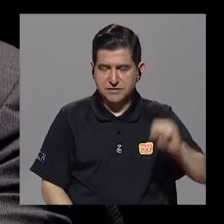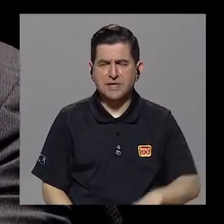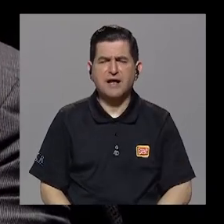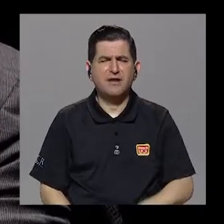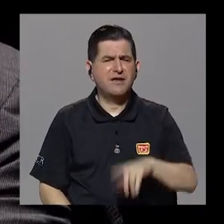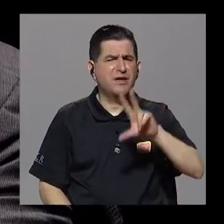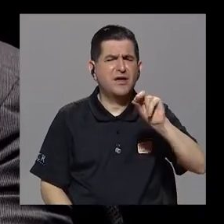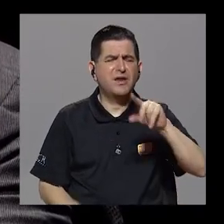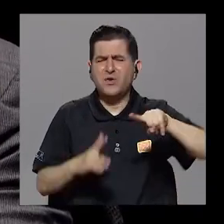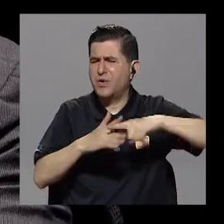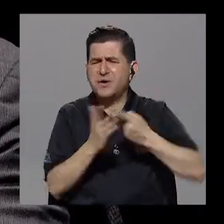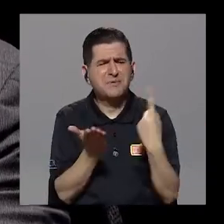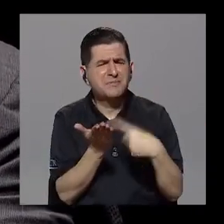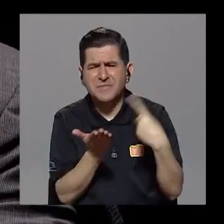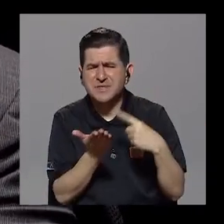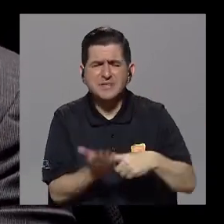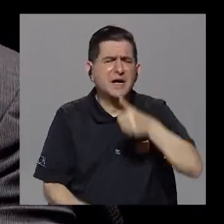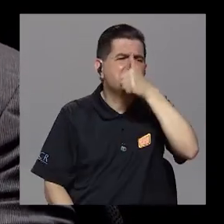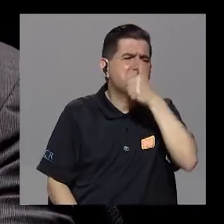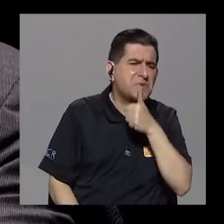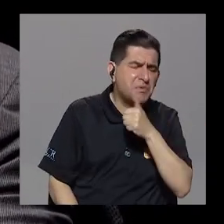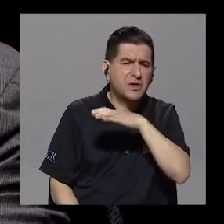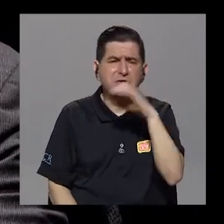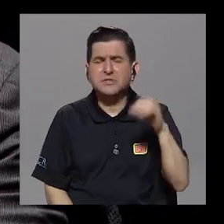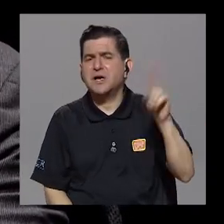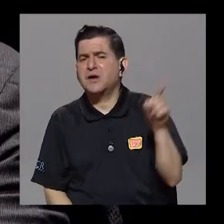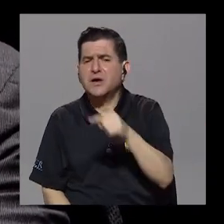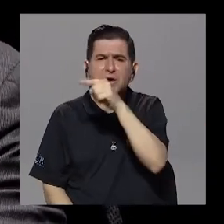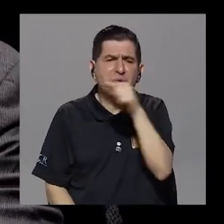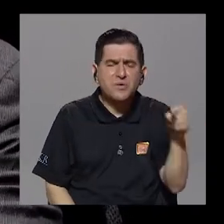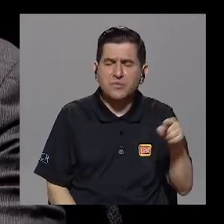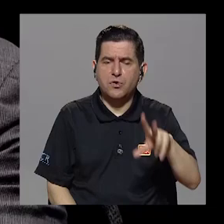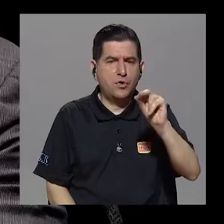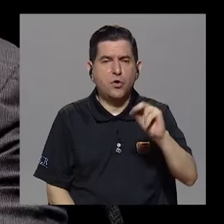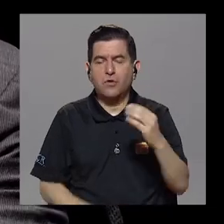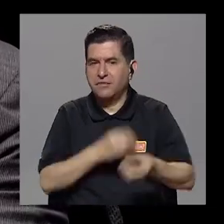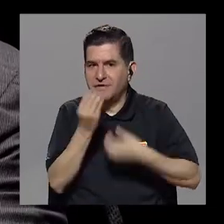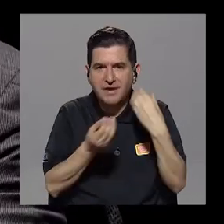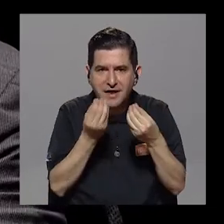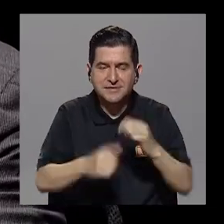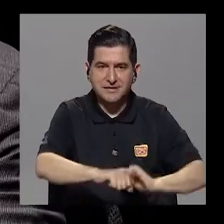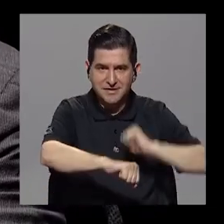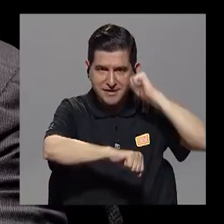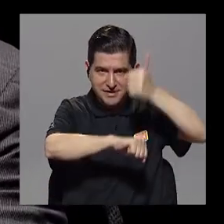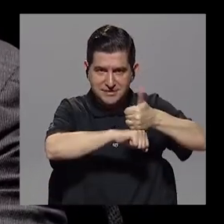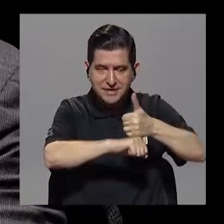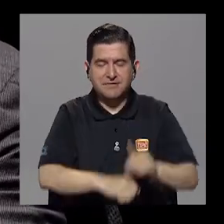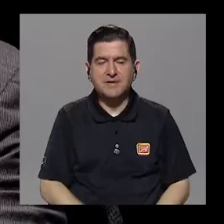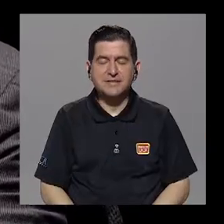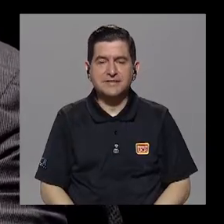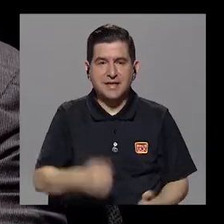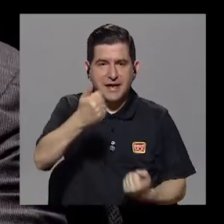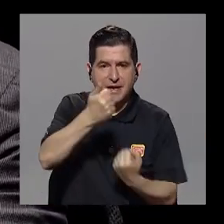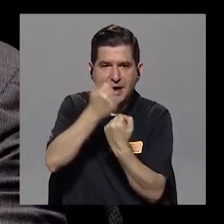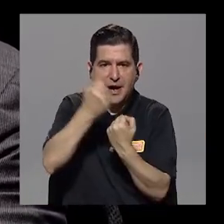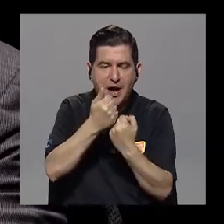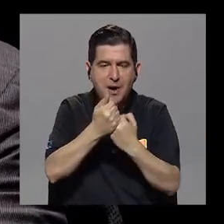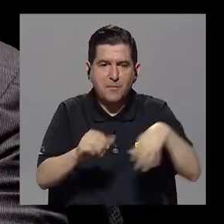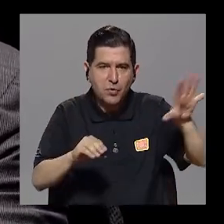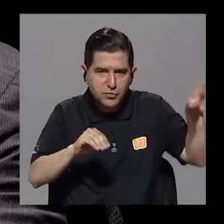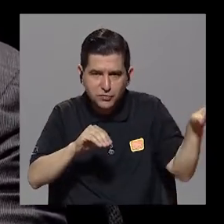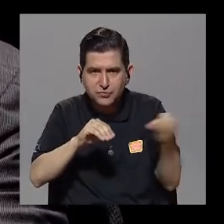de empezar una discusión estéril de si lo privatizábamos o lo eliminábamos, lo que hicimos fue crear pilares